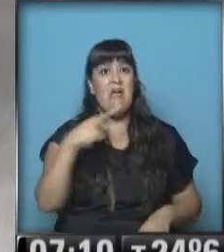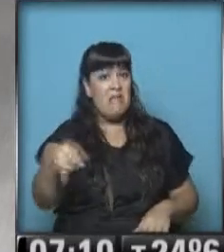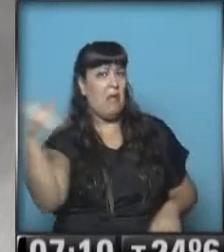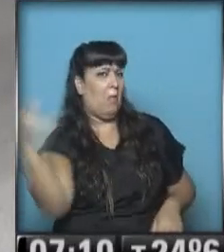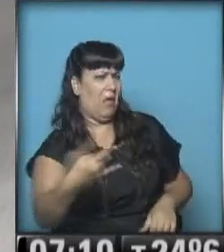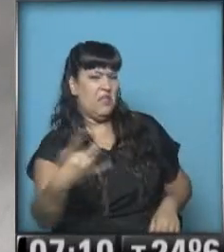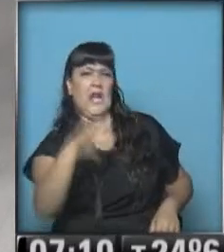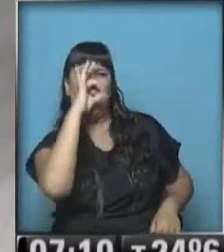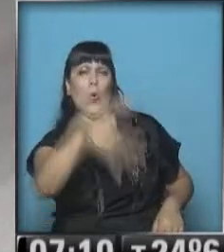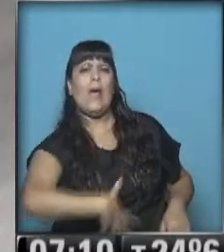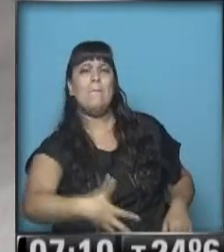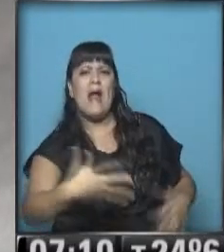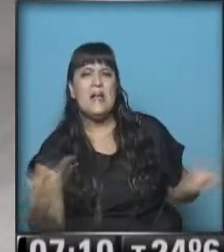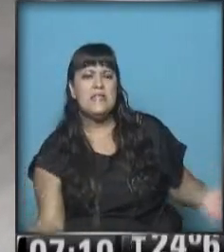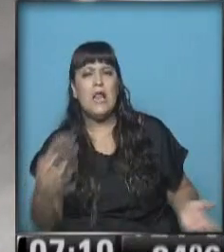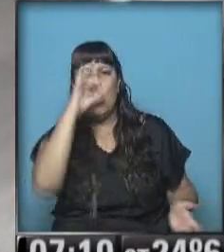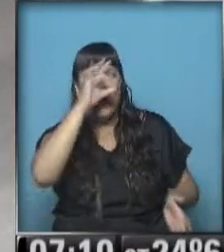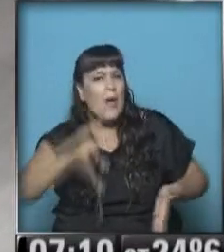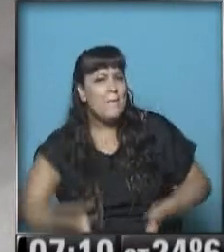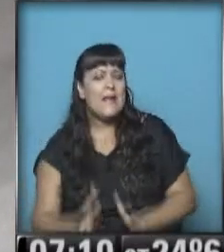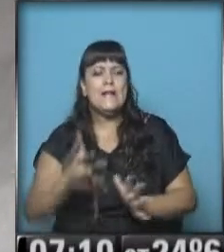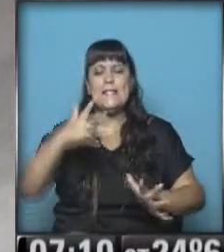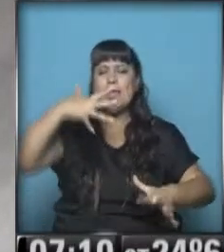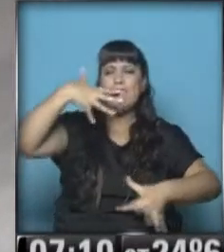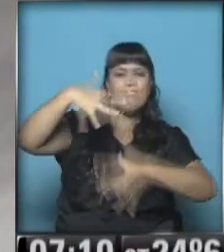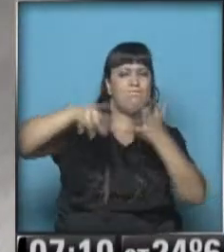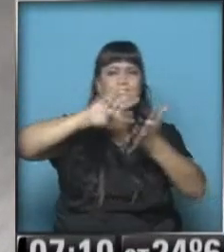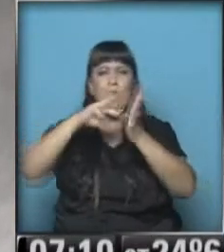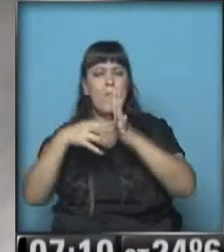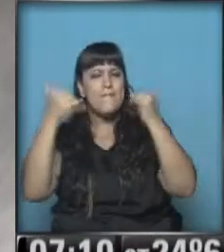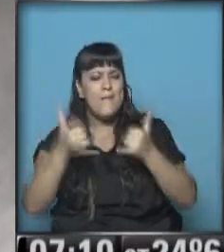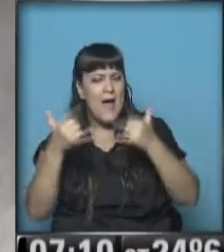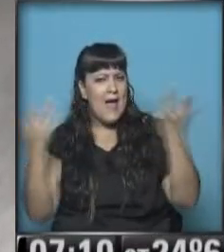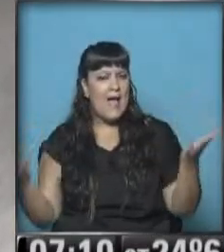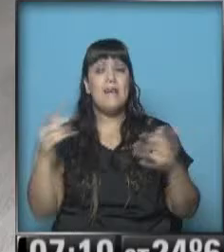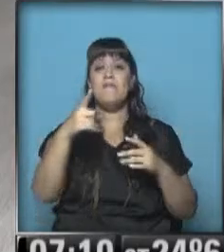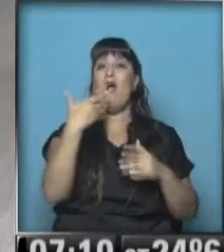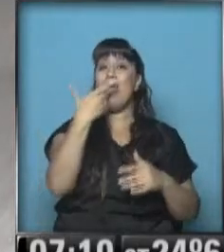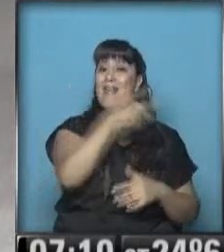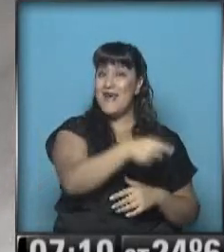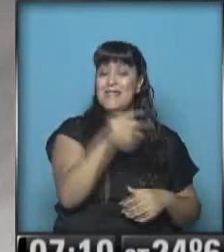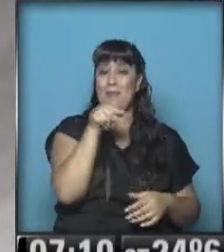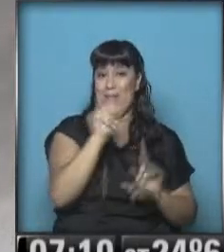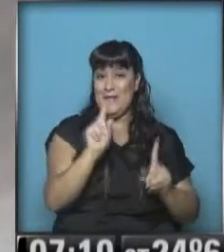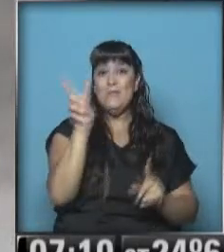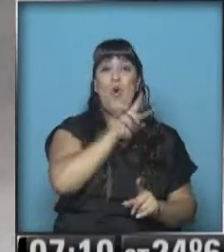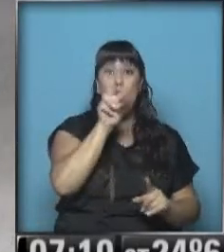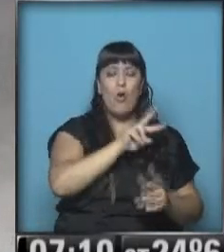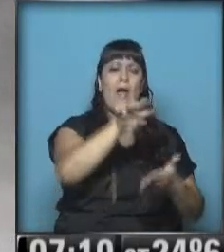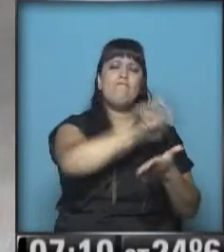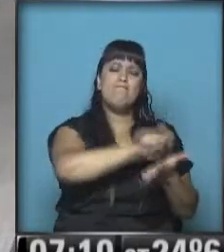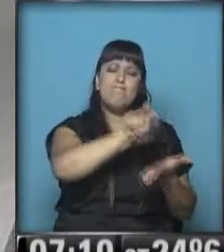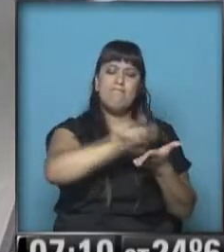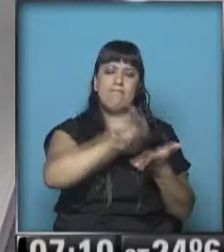nunca estuvo embarazada, que nunca dio a luz. Hay toda una controversia instalada. ¿Por qué estamos hablando de ella? Porque le escribió una carta al